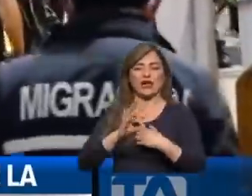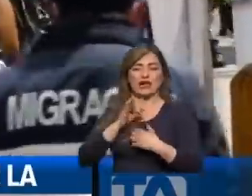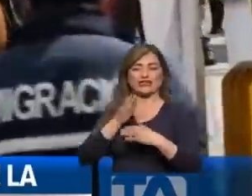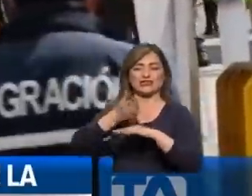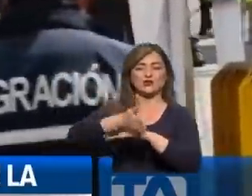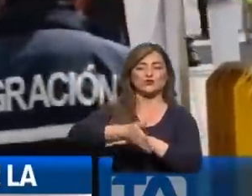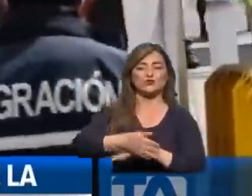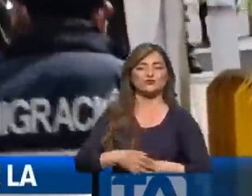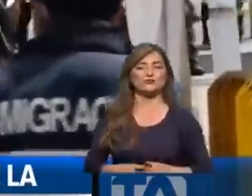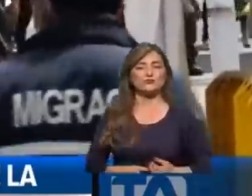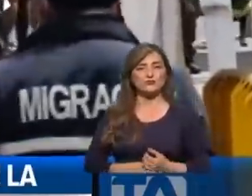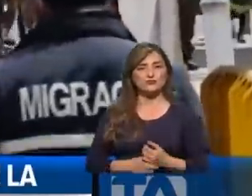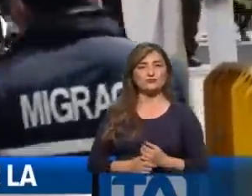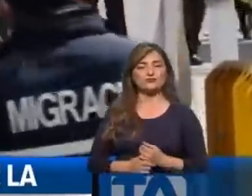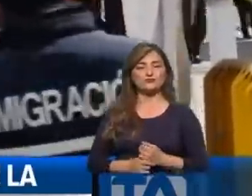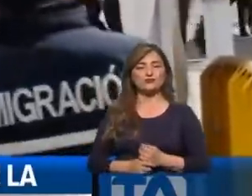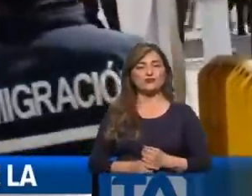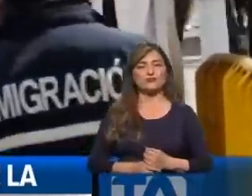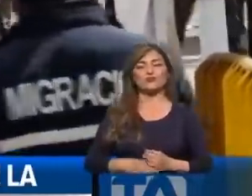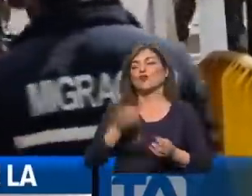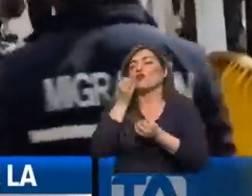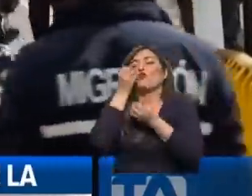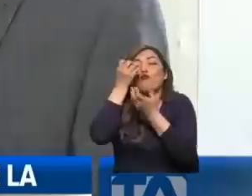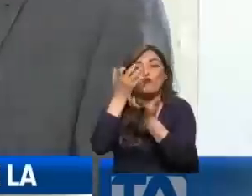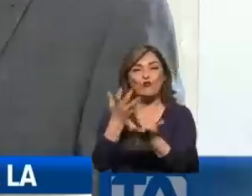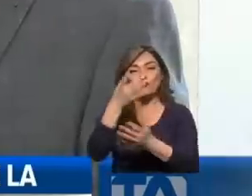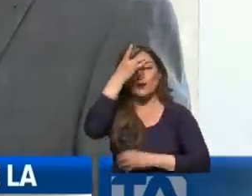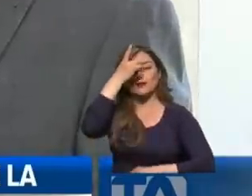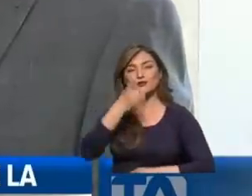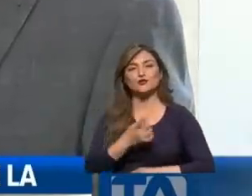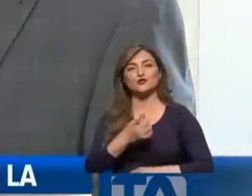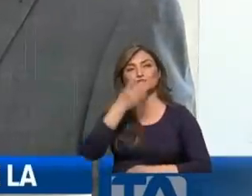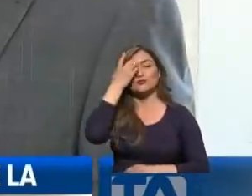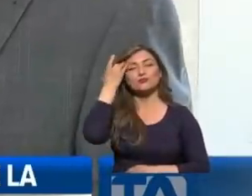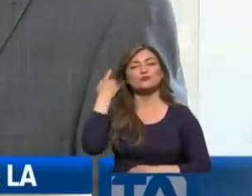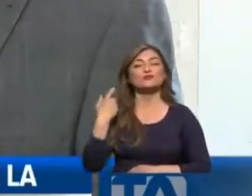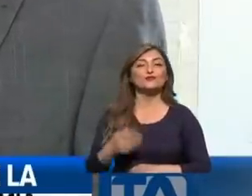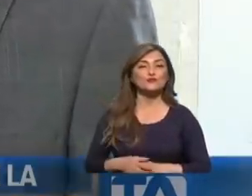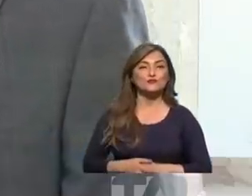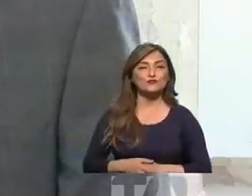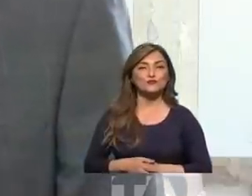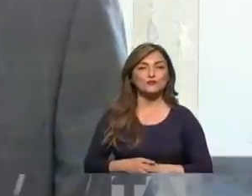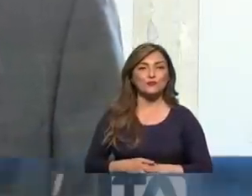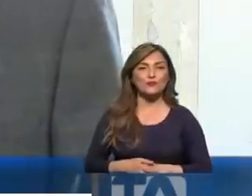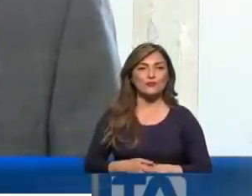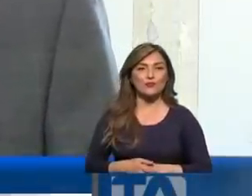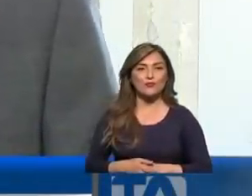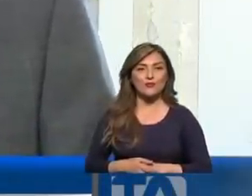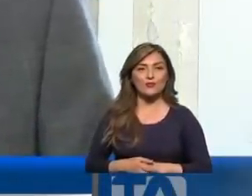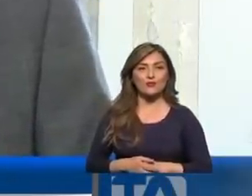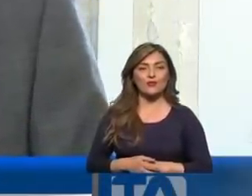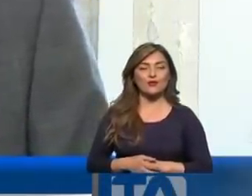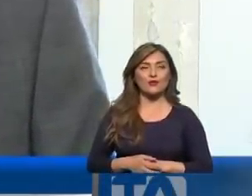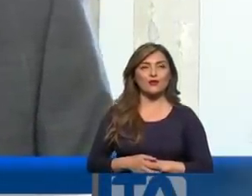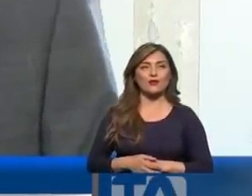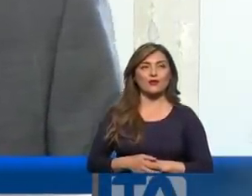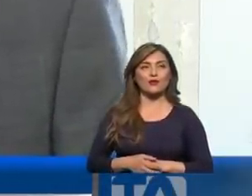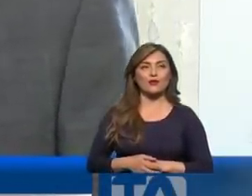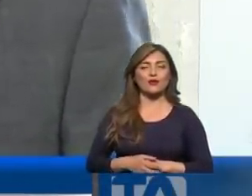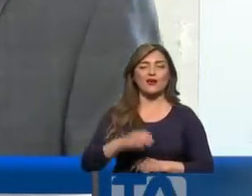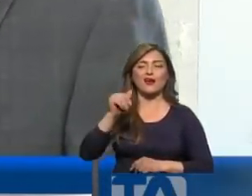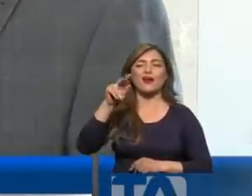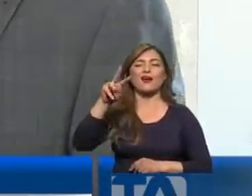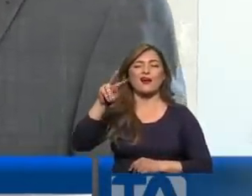post-pandemia. Y en ese marco hizo el anuncio de una decisión ya adoptada. Cuando una persona de uno de los países de la